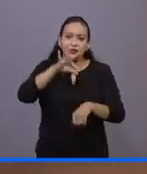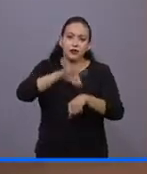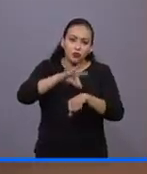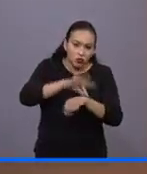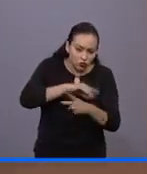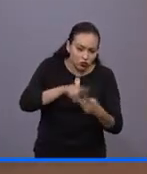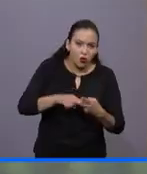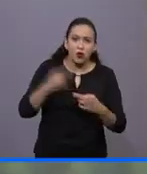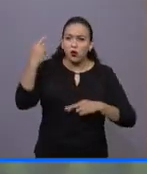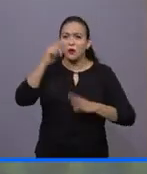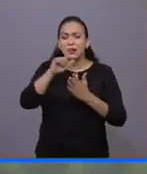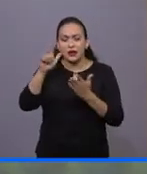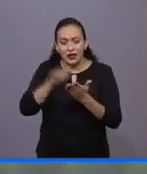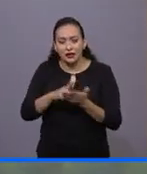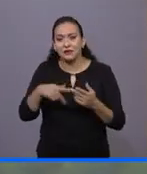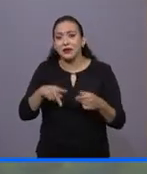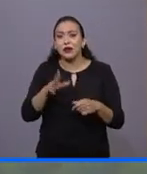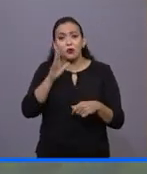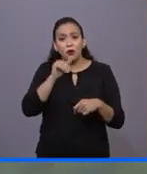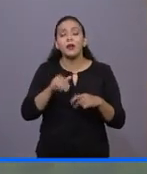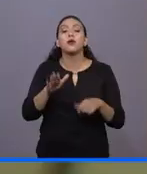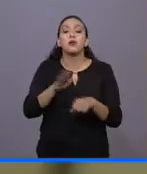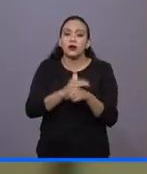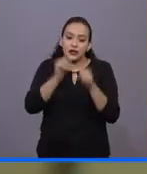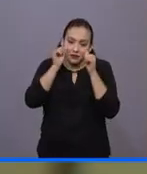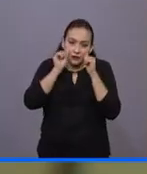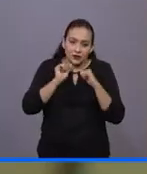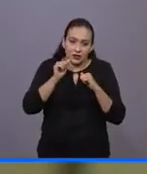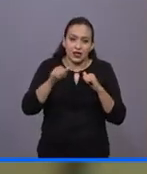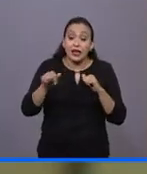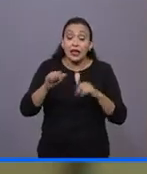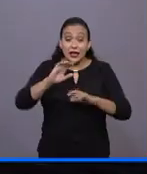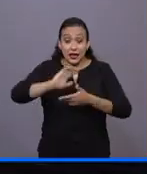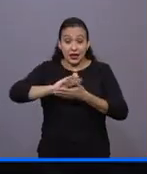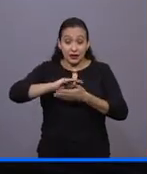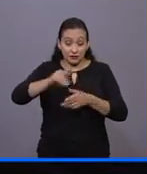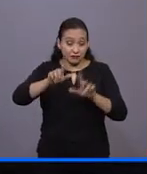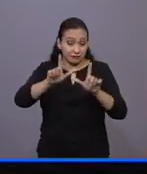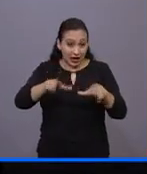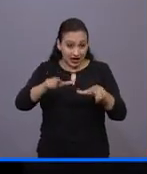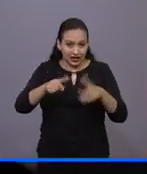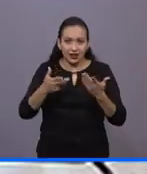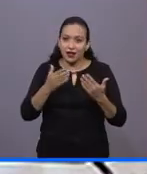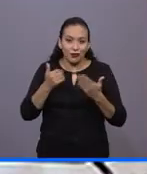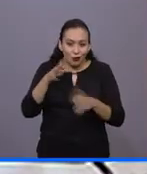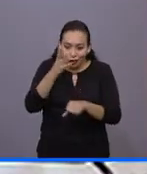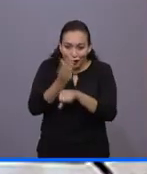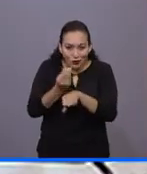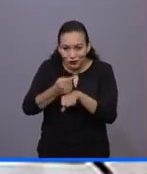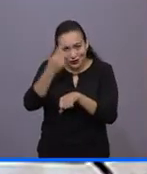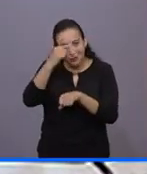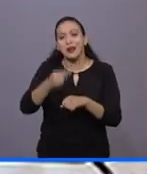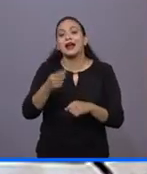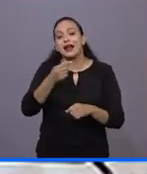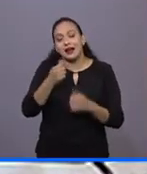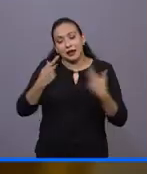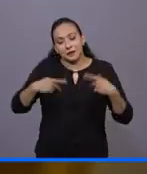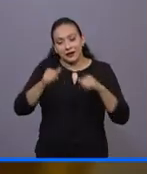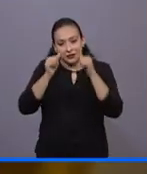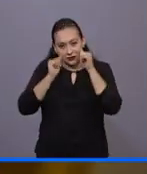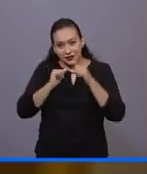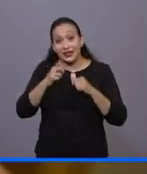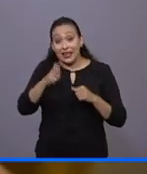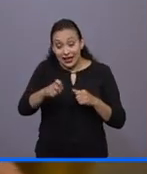consultar normas, tarea que resultaba inaccesible. Este asunto representa un precedente en el reconocimiento del derecho